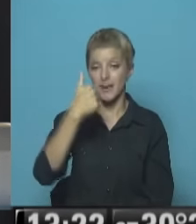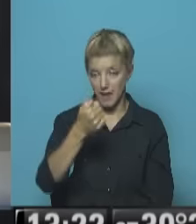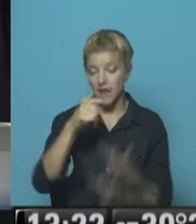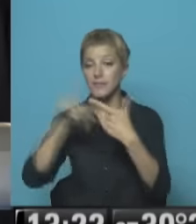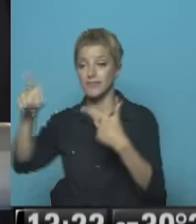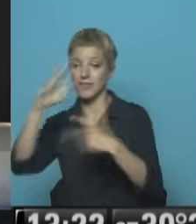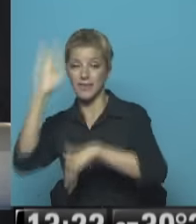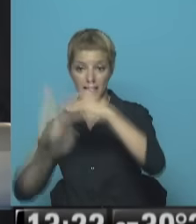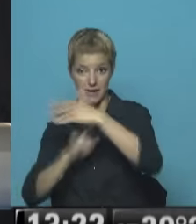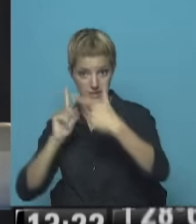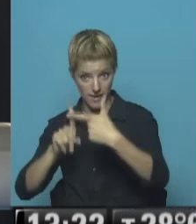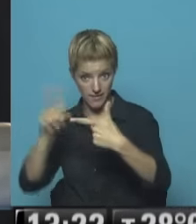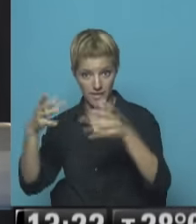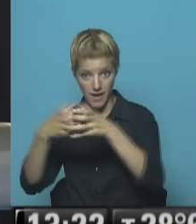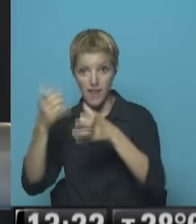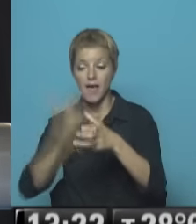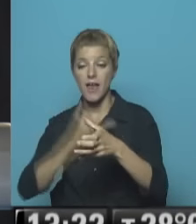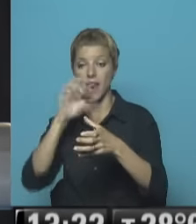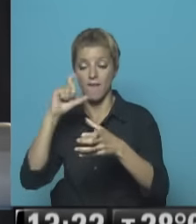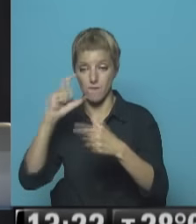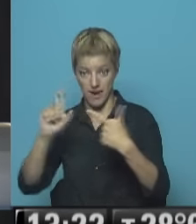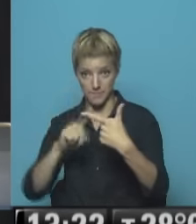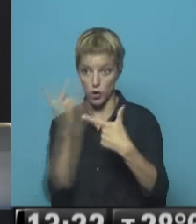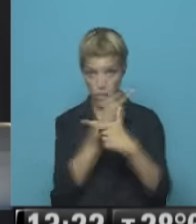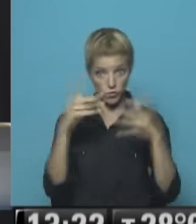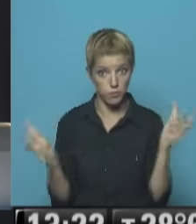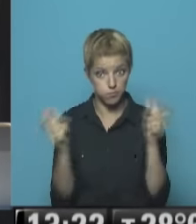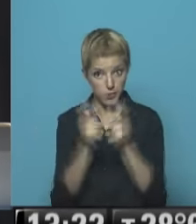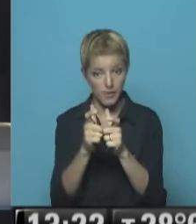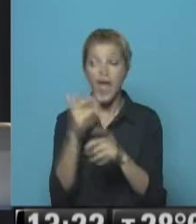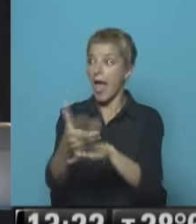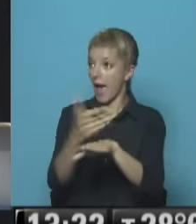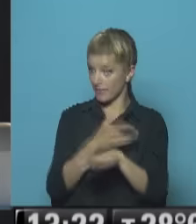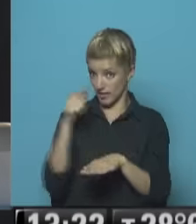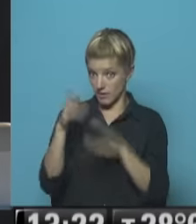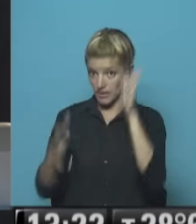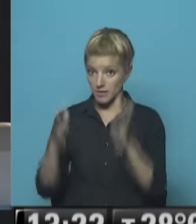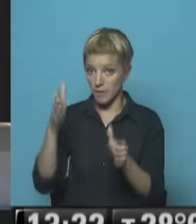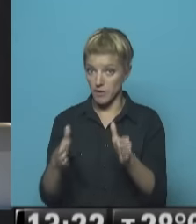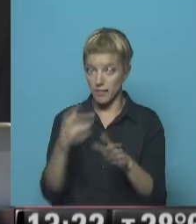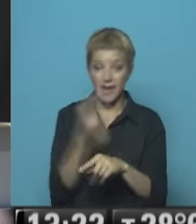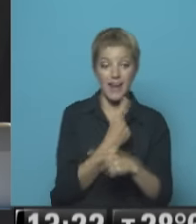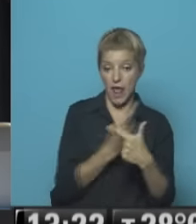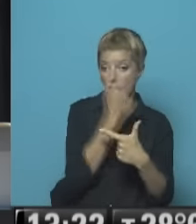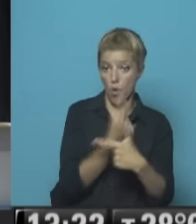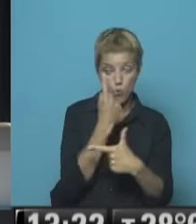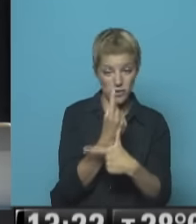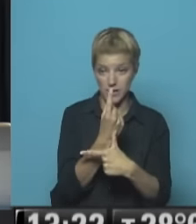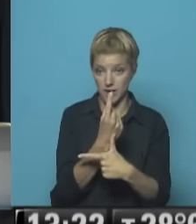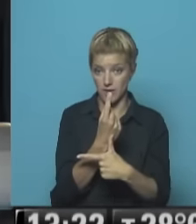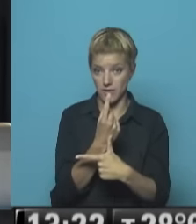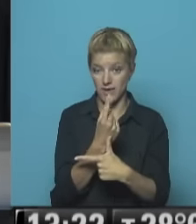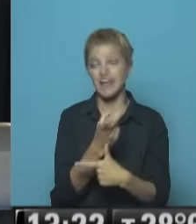Tiro Fijo. Había sido, quizás antes de esta etapa, la única vez en que se había llegado a